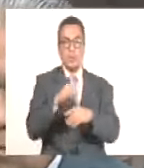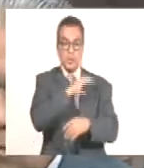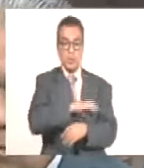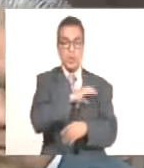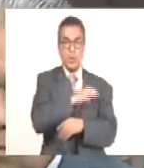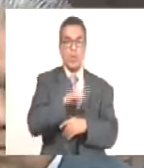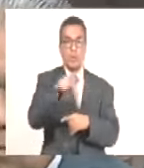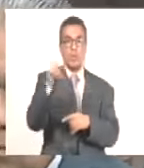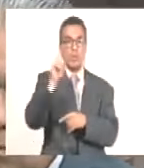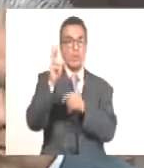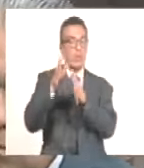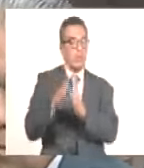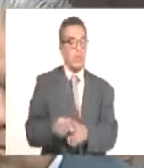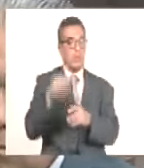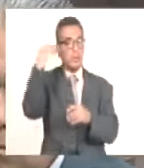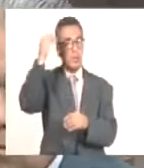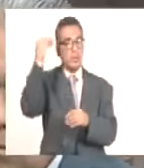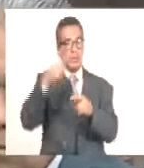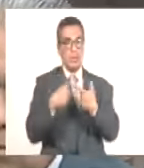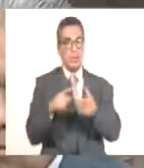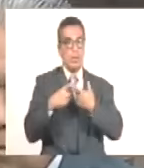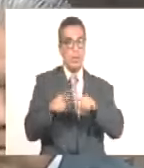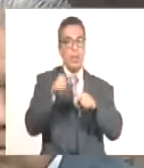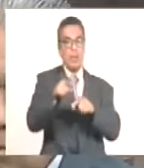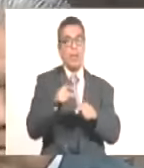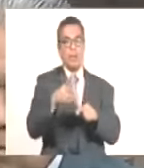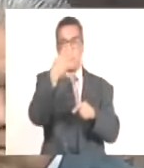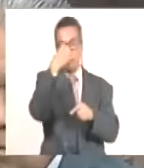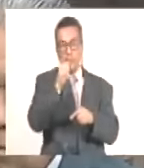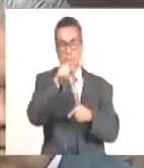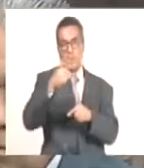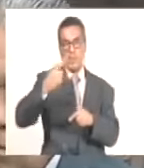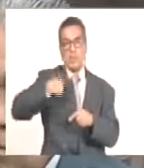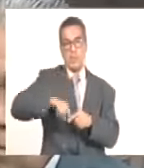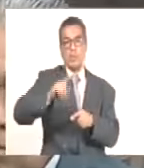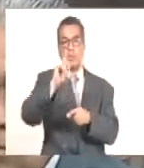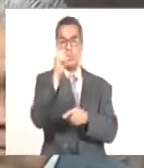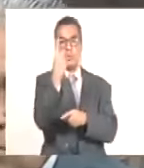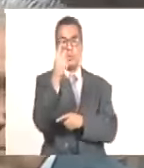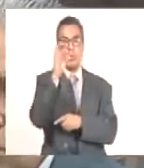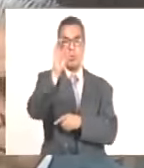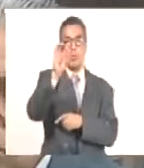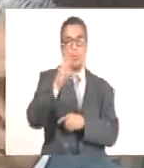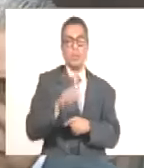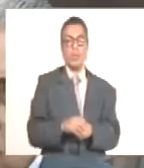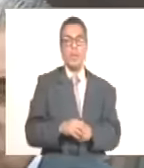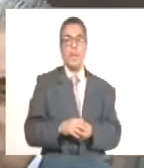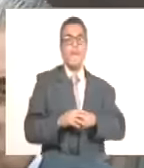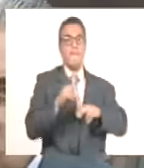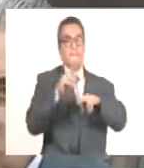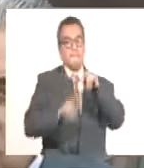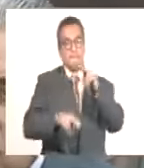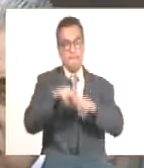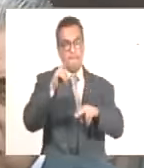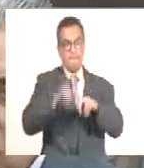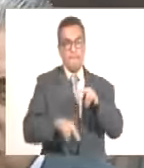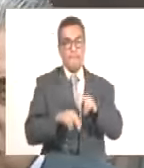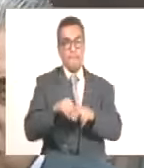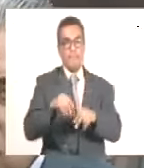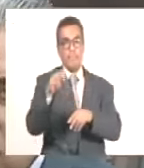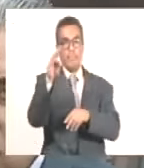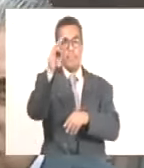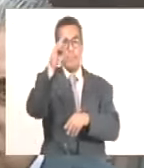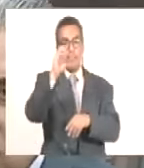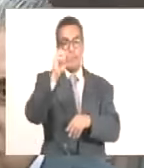comisión de venezolanos, que pensábamos distinto, pero que entendimos que teníamos un solo país y que la creación del